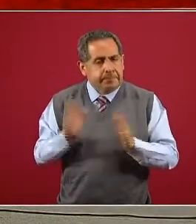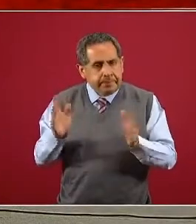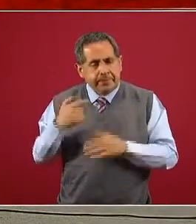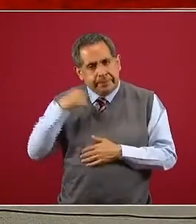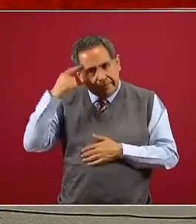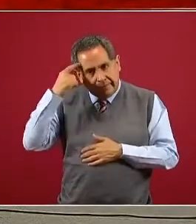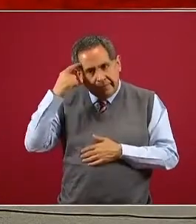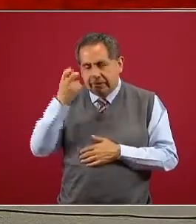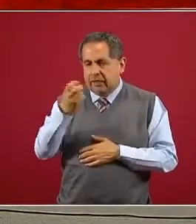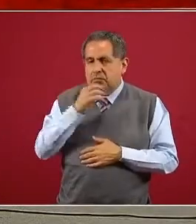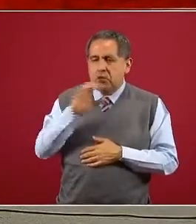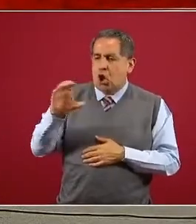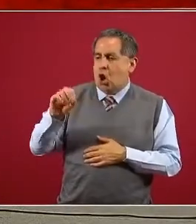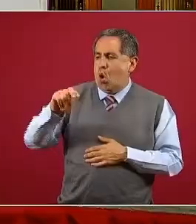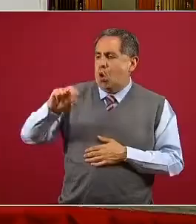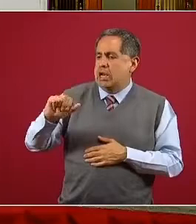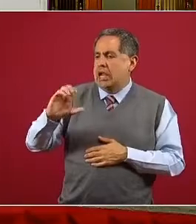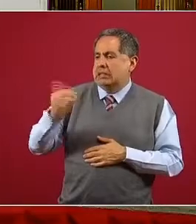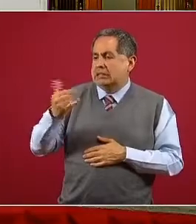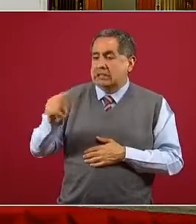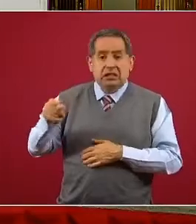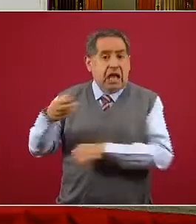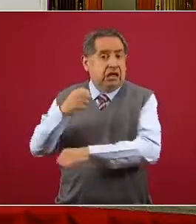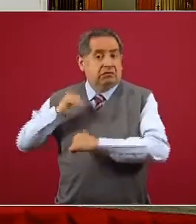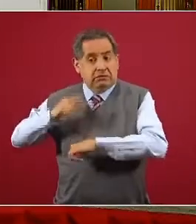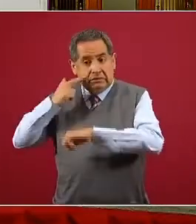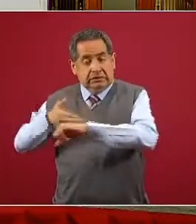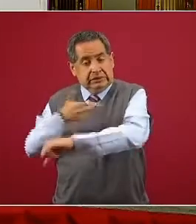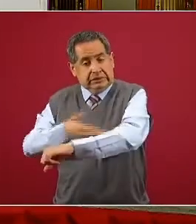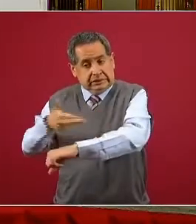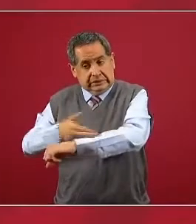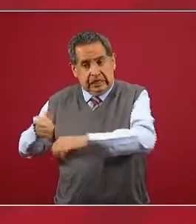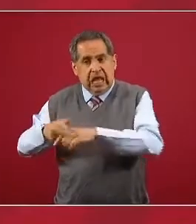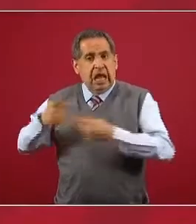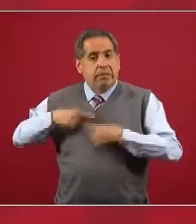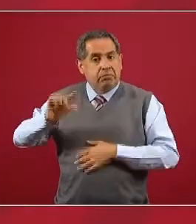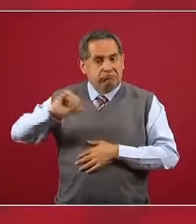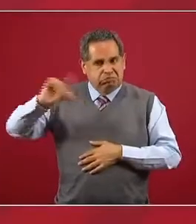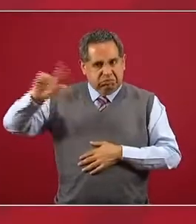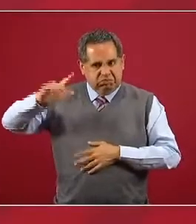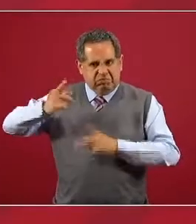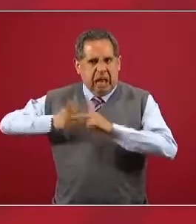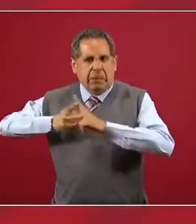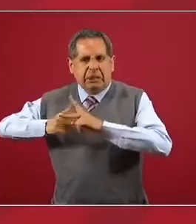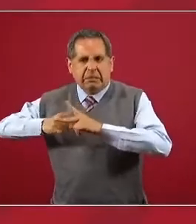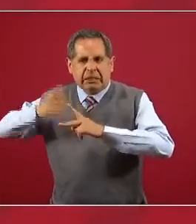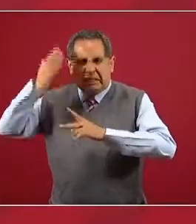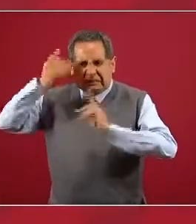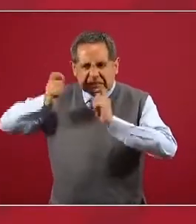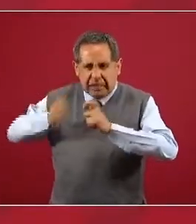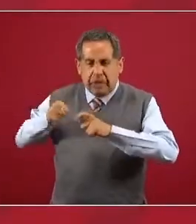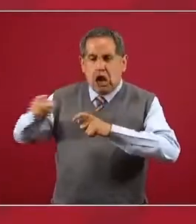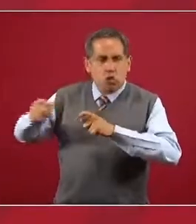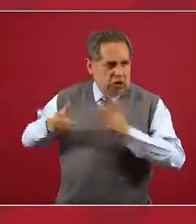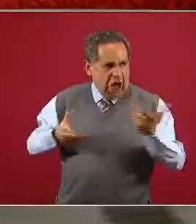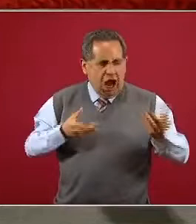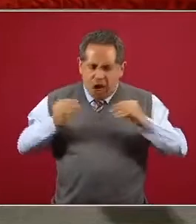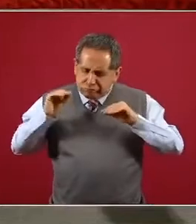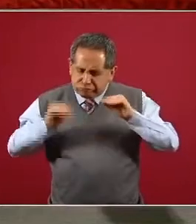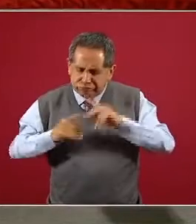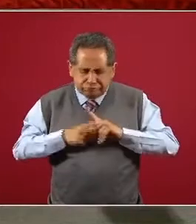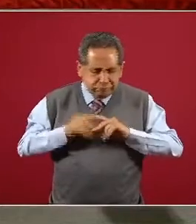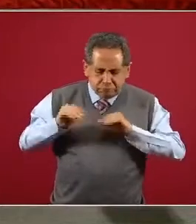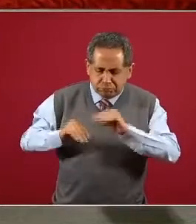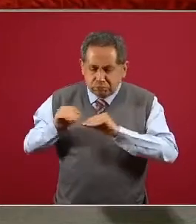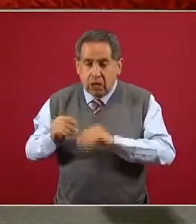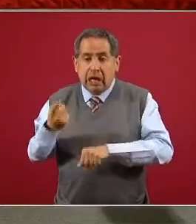Entonces, CONACYT organiza, las personas especialistas en matemáticas preparan esto y cada